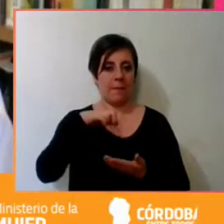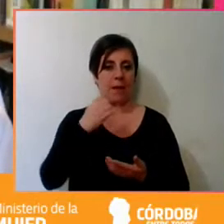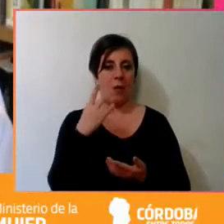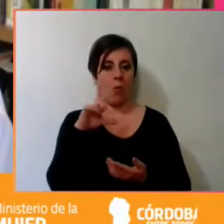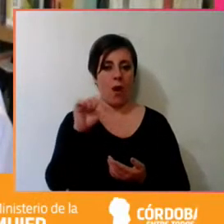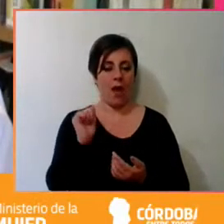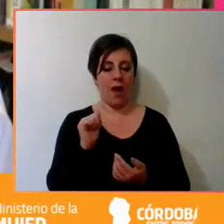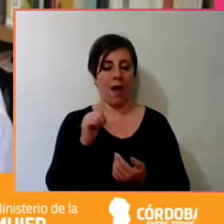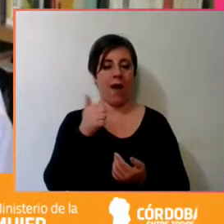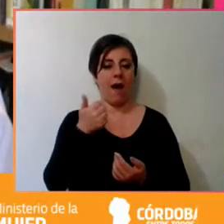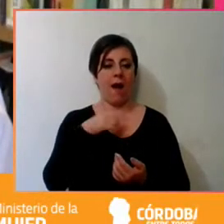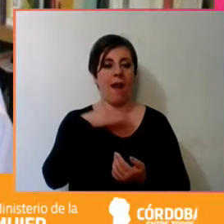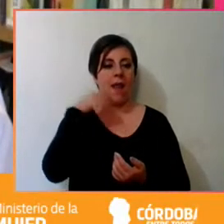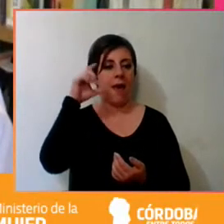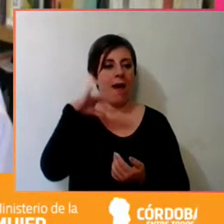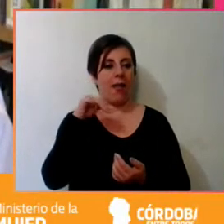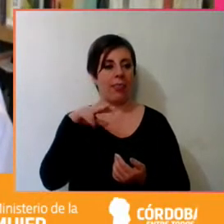misma Alejandra Mora,